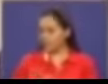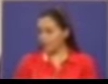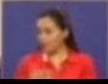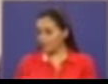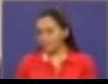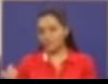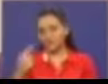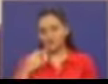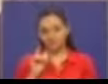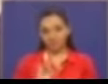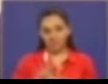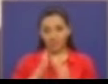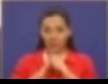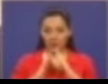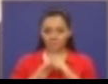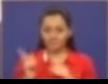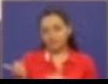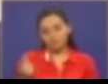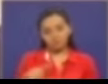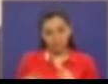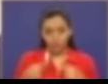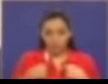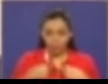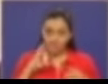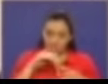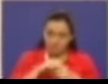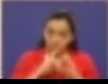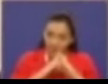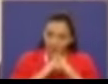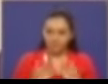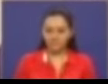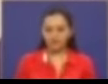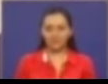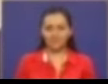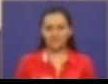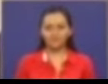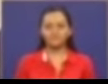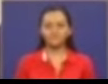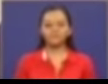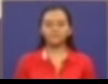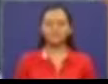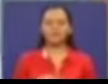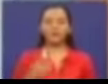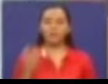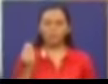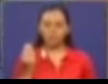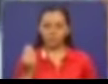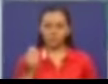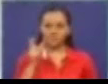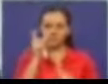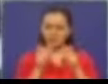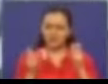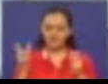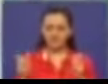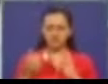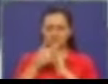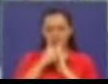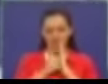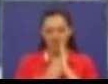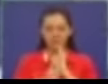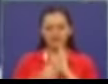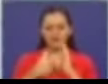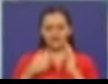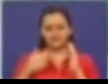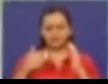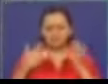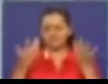casa, pero a mí sí, pues. Bueno, y un abrazo también. Hay mucho arte en nuestro país. Es increíble la calidad de música. Ya